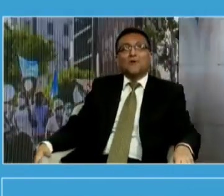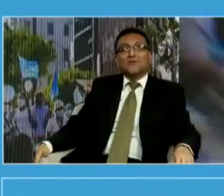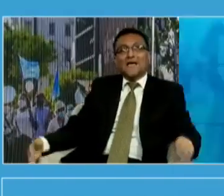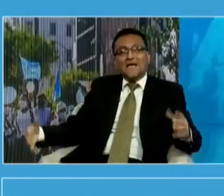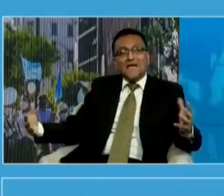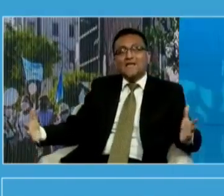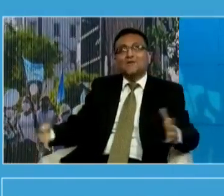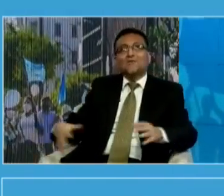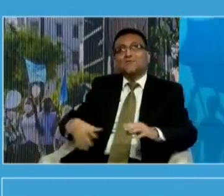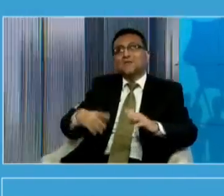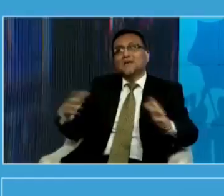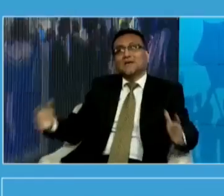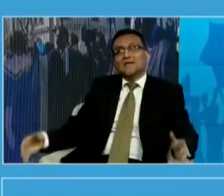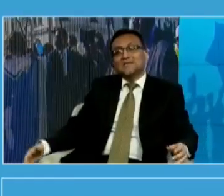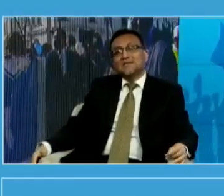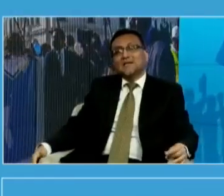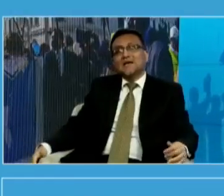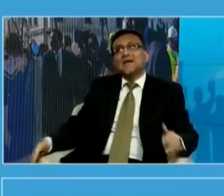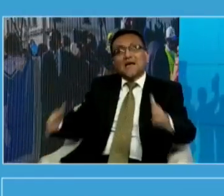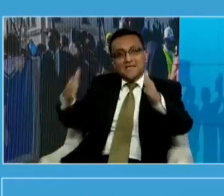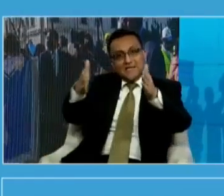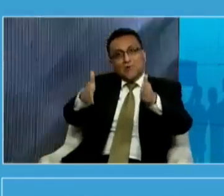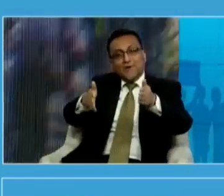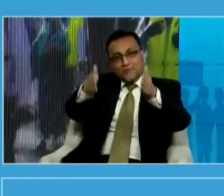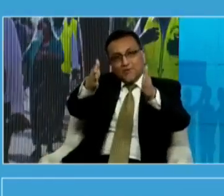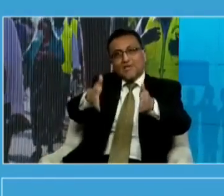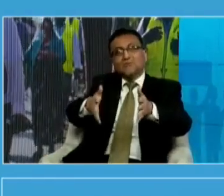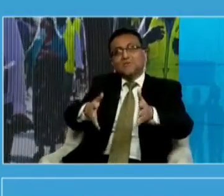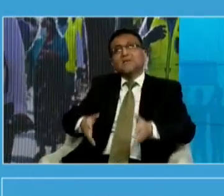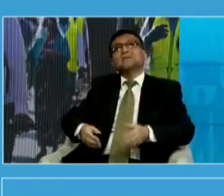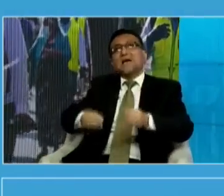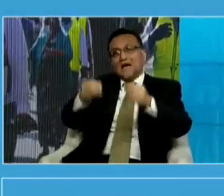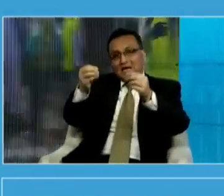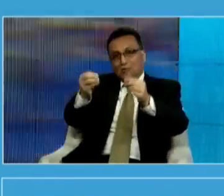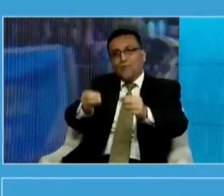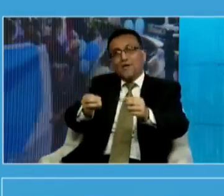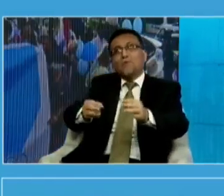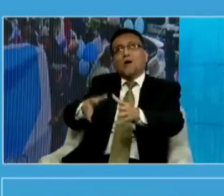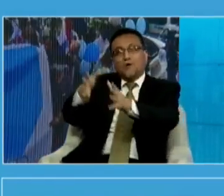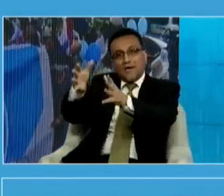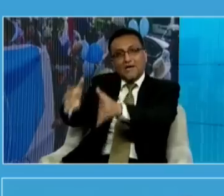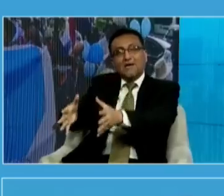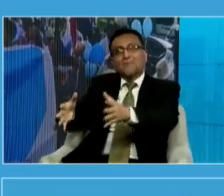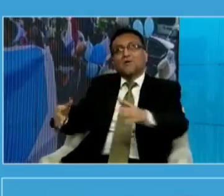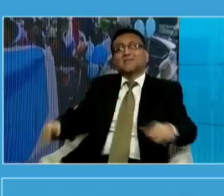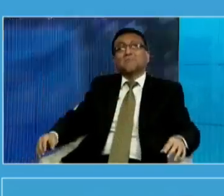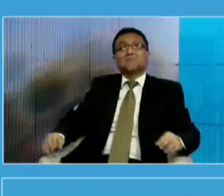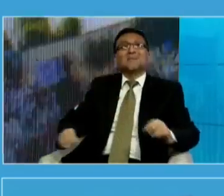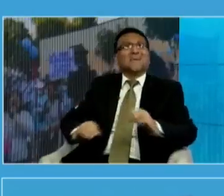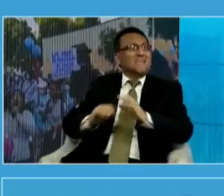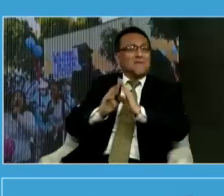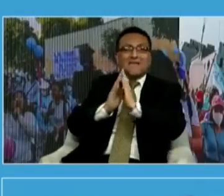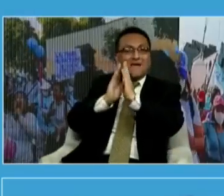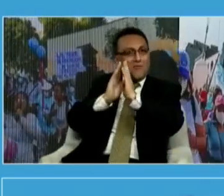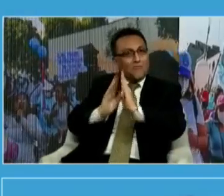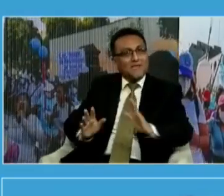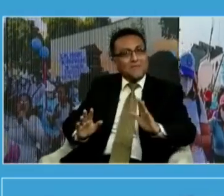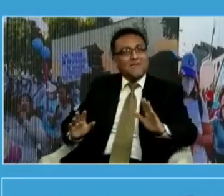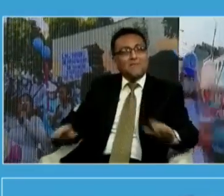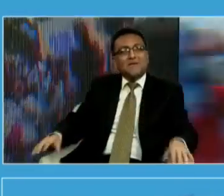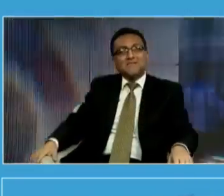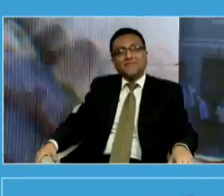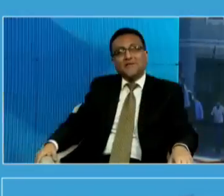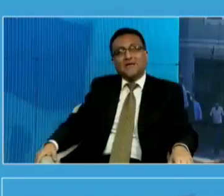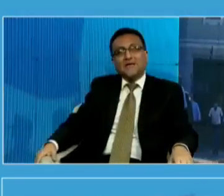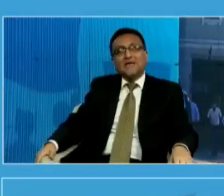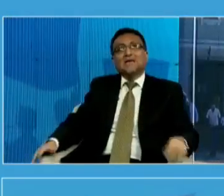acompañándolos, protegiéndolos, etcétera. Este es el momento en que ustedes hagan lo mismo ahora por estas personas que de manera